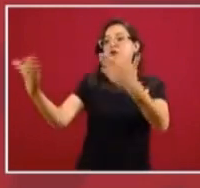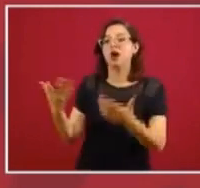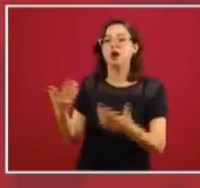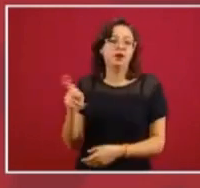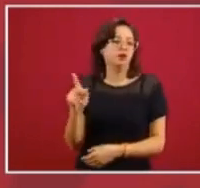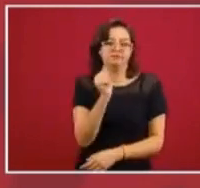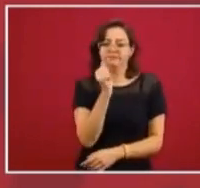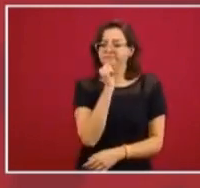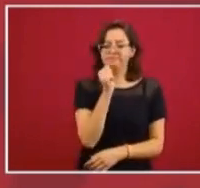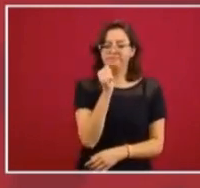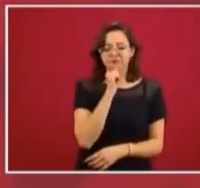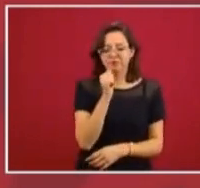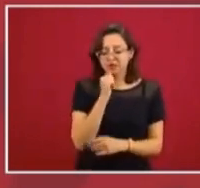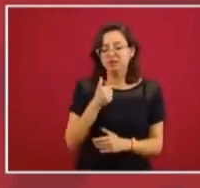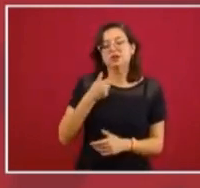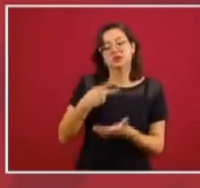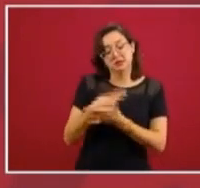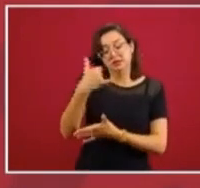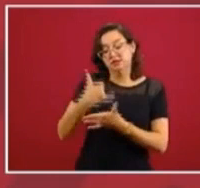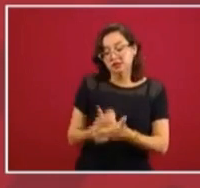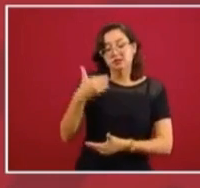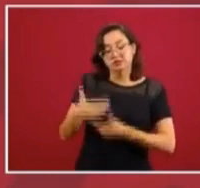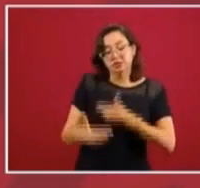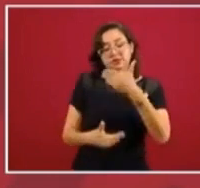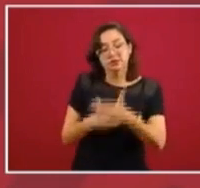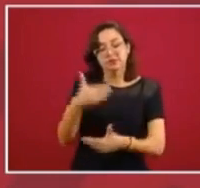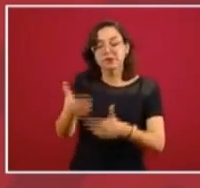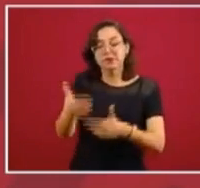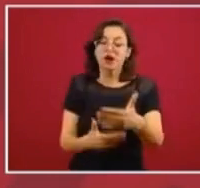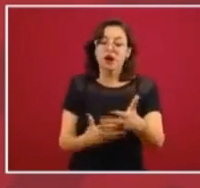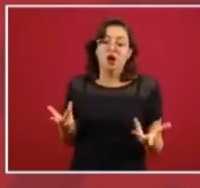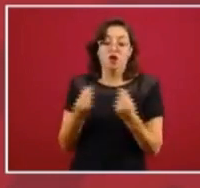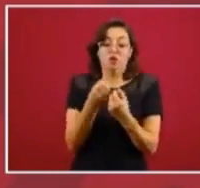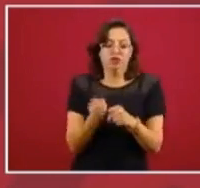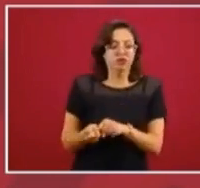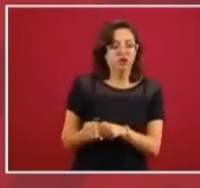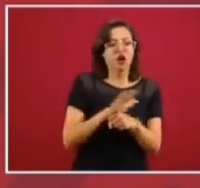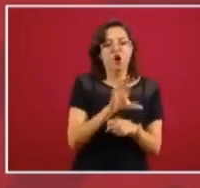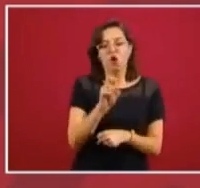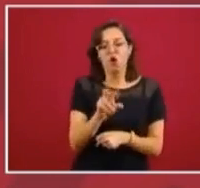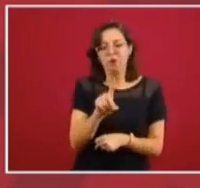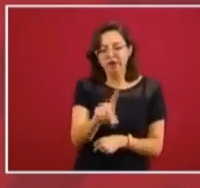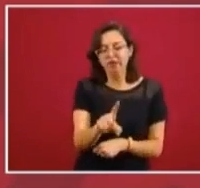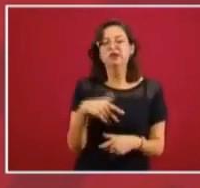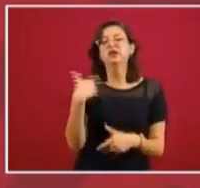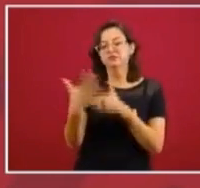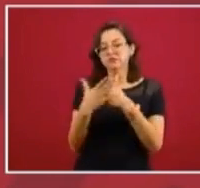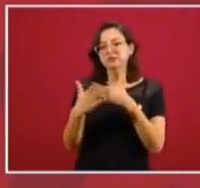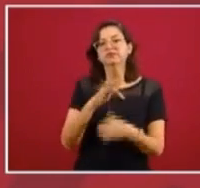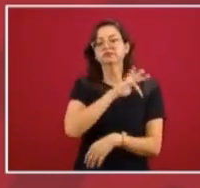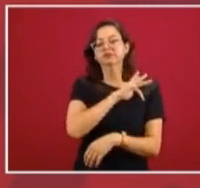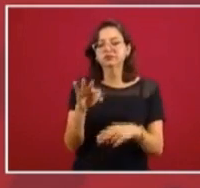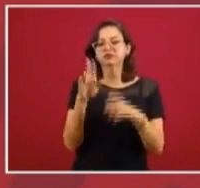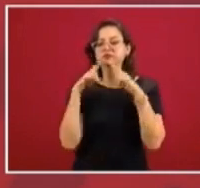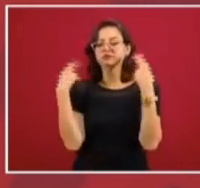hoy estamos avanzando en ese mismo proyecto en el contexto de COVID y esto nos va a permitir tener unidades técnicas que hagan los